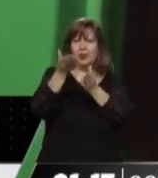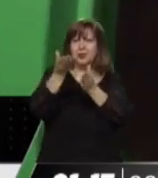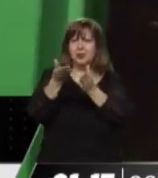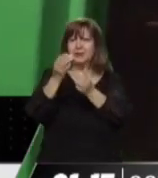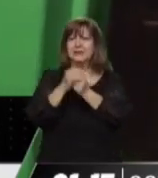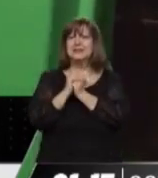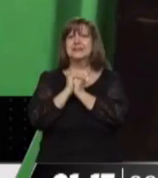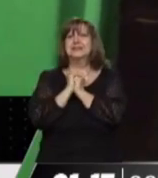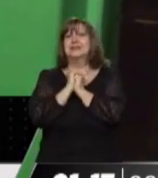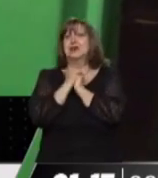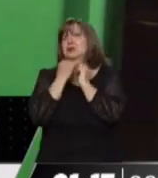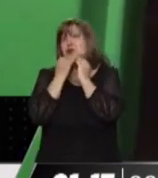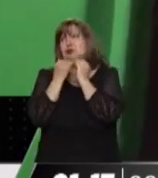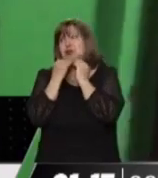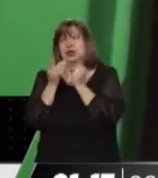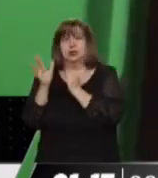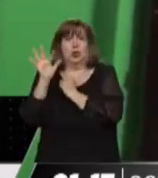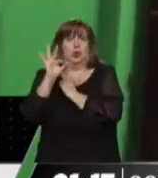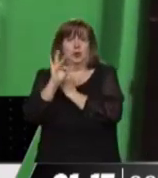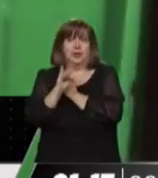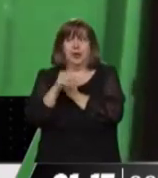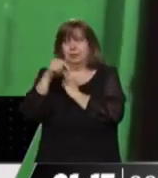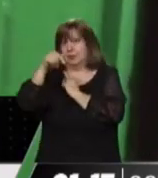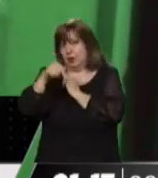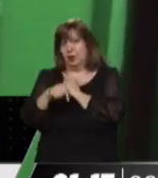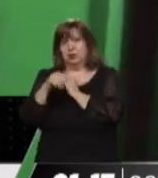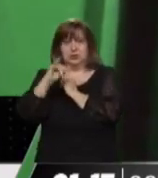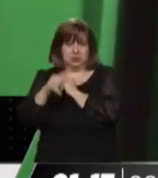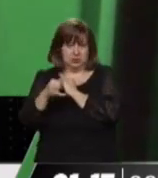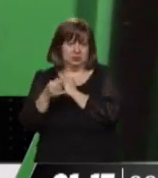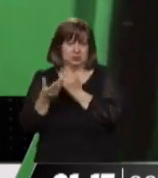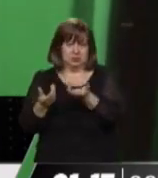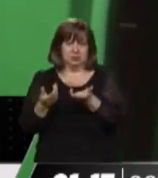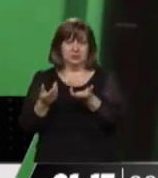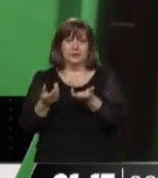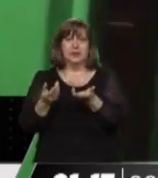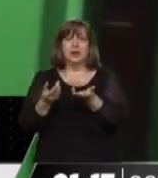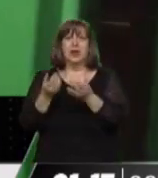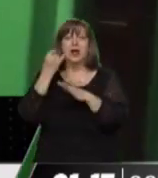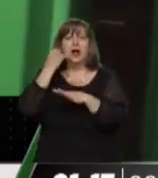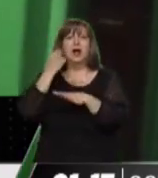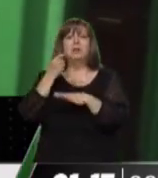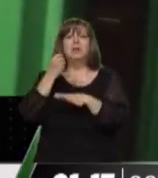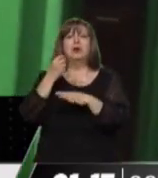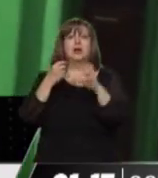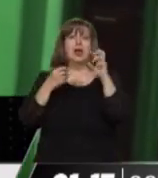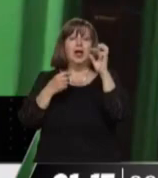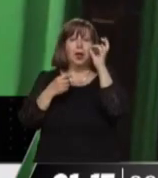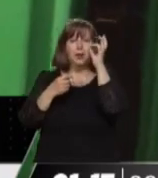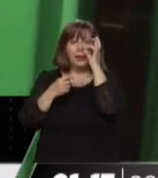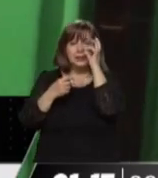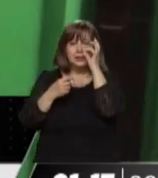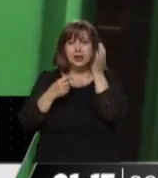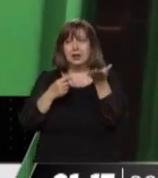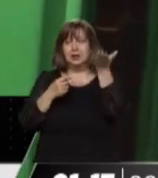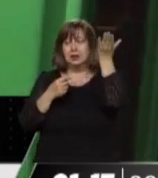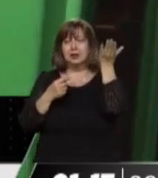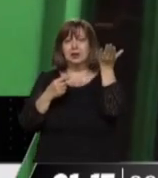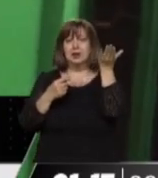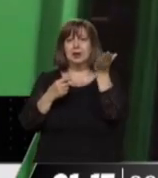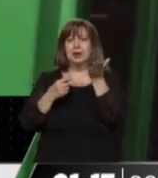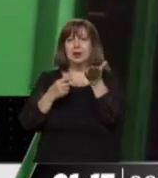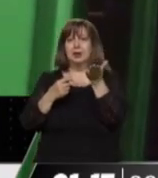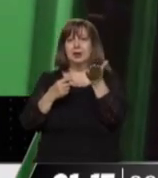realmente. No sé si de todos los días, pero hemos visto los incrementos. O sea, antes una evaluación del 20 o el 20% de aumento